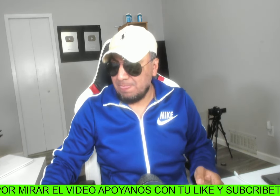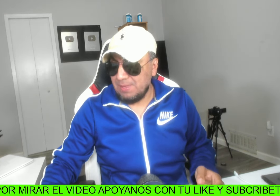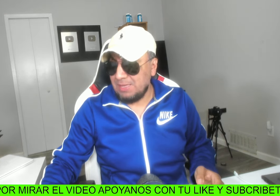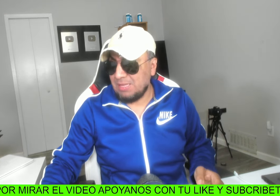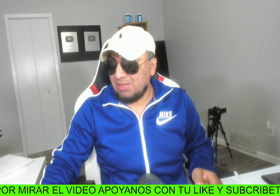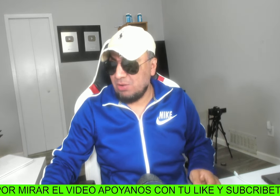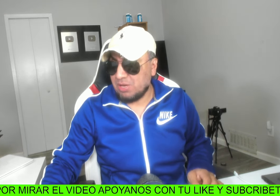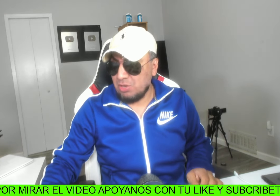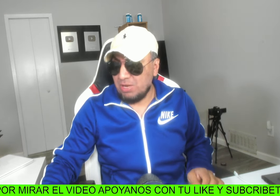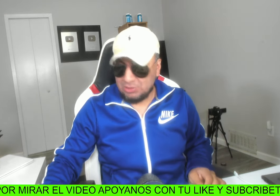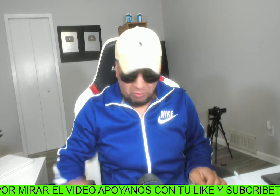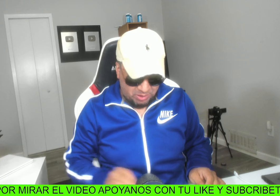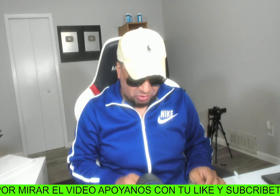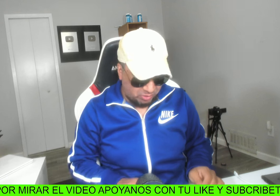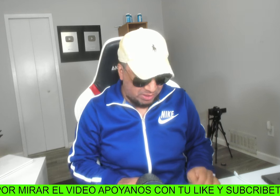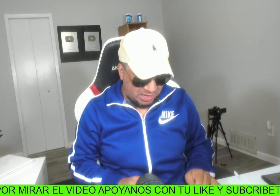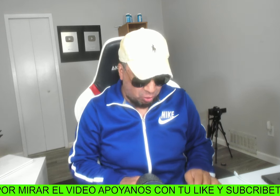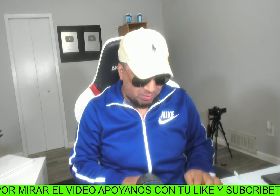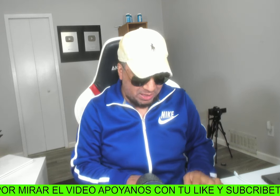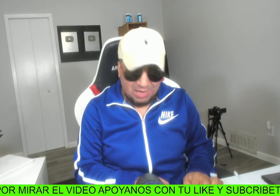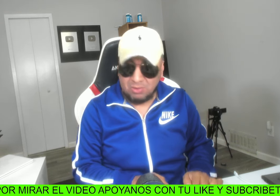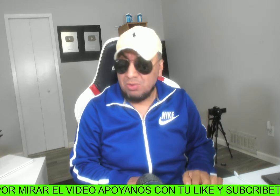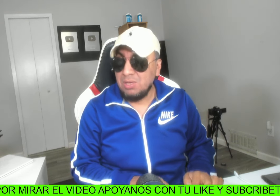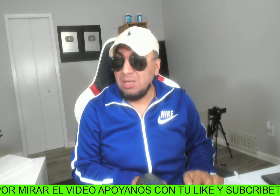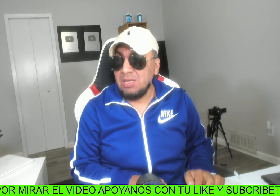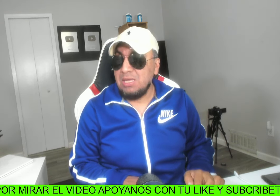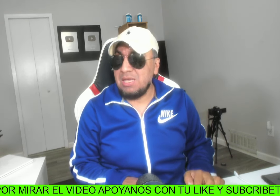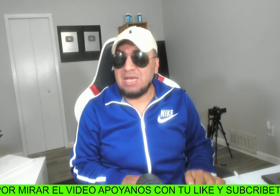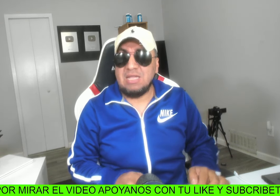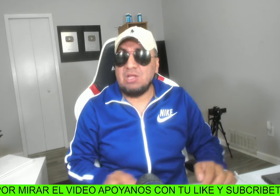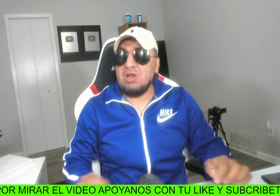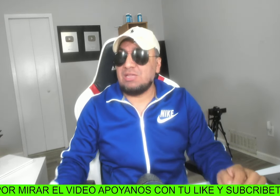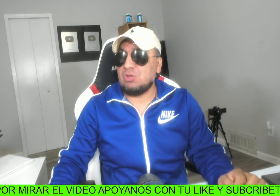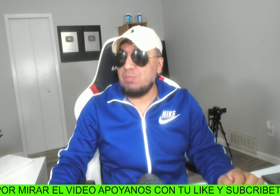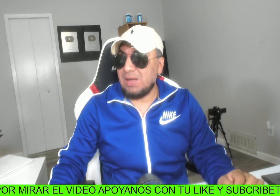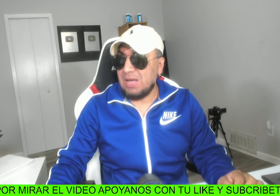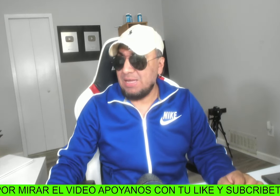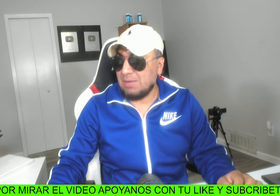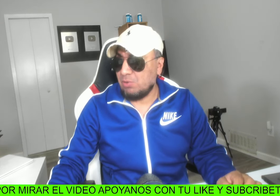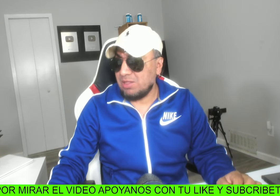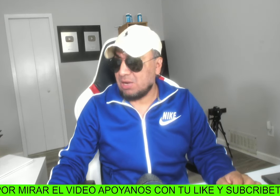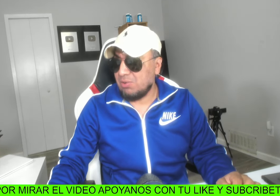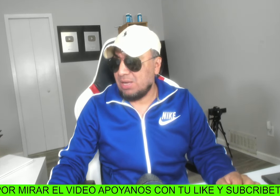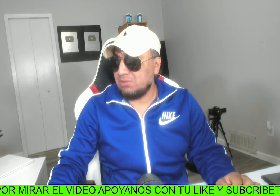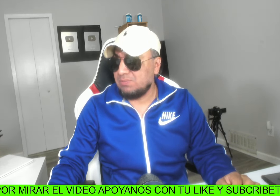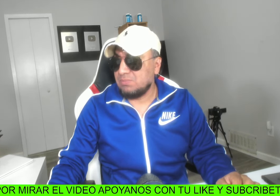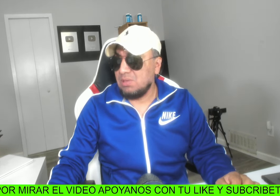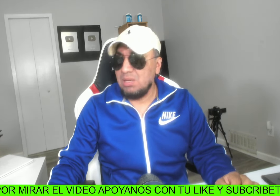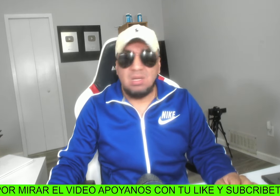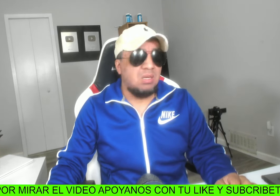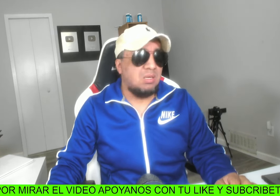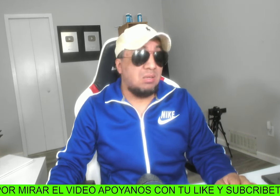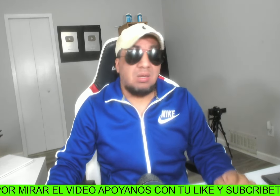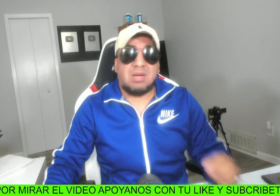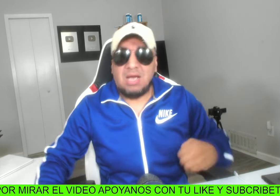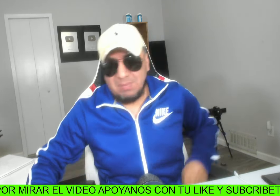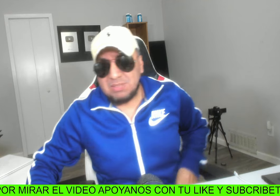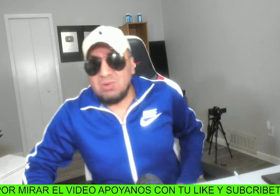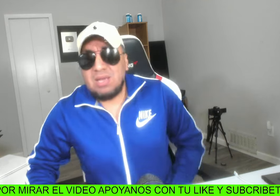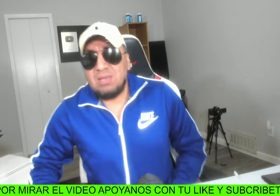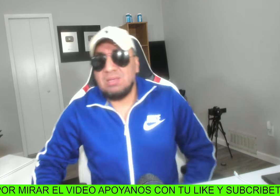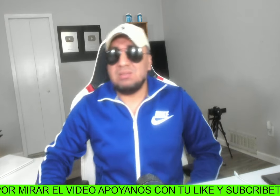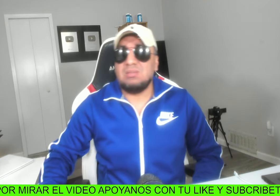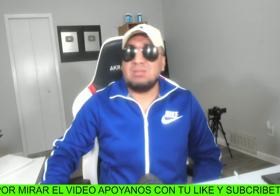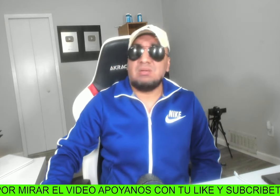gustado este video que yo le he subido sobre el agromercado y cayéndole la trompa a esta bola de arruinados, regáleme